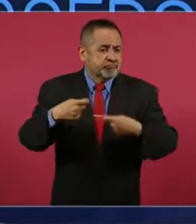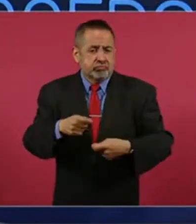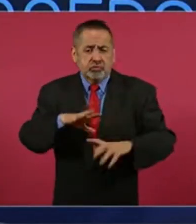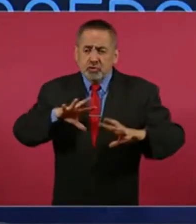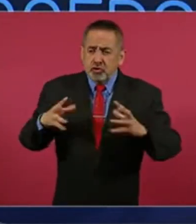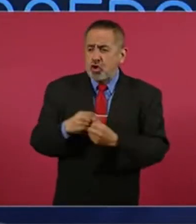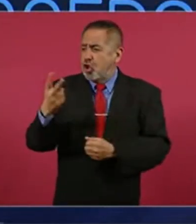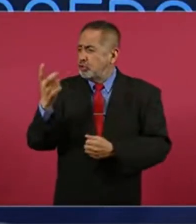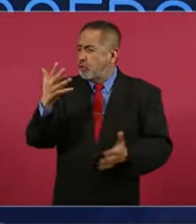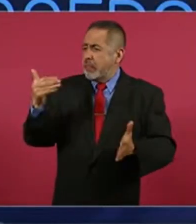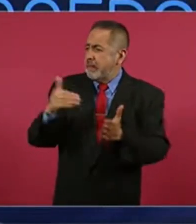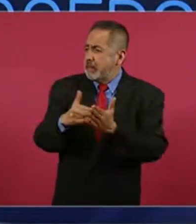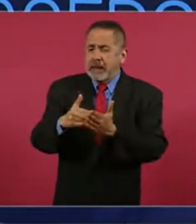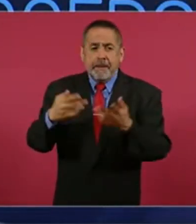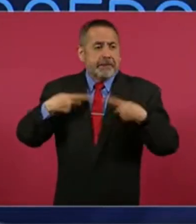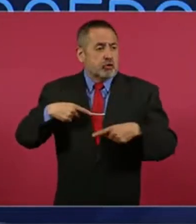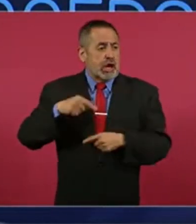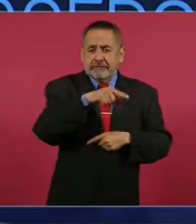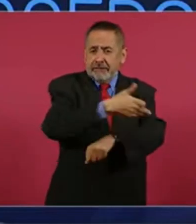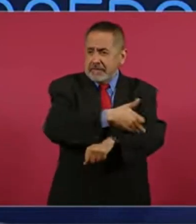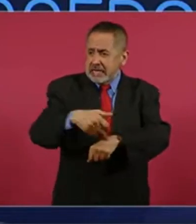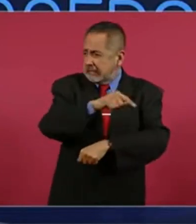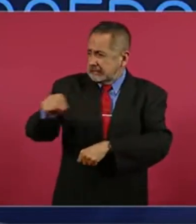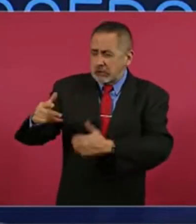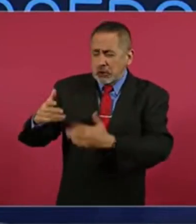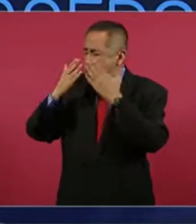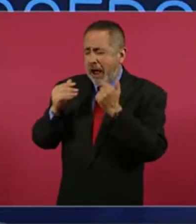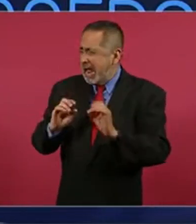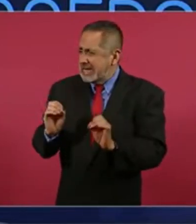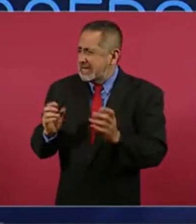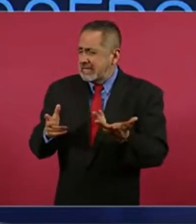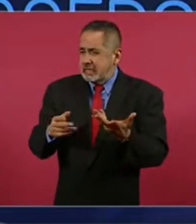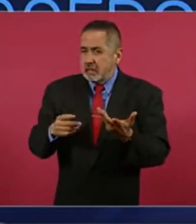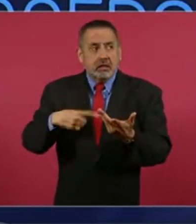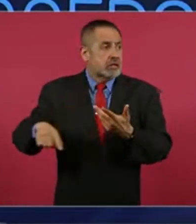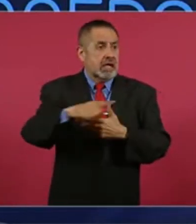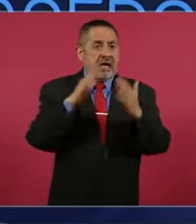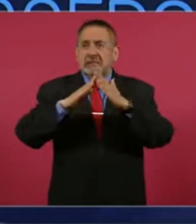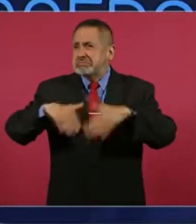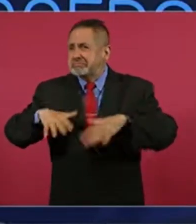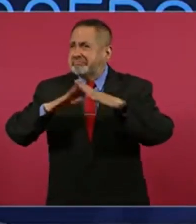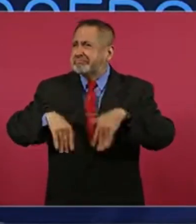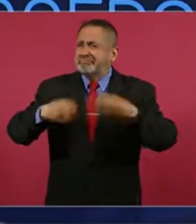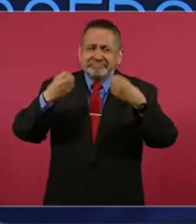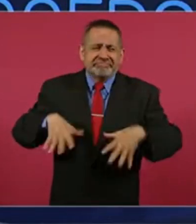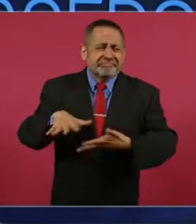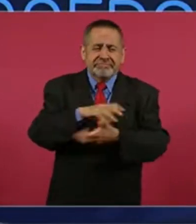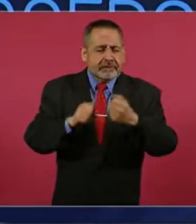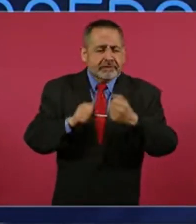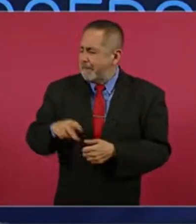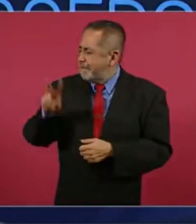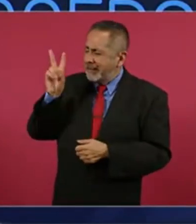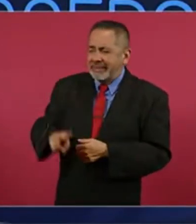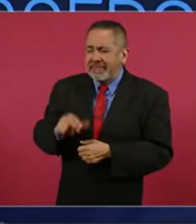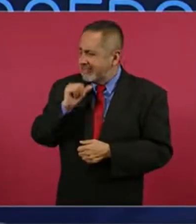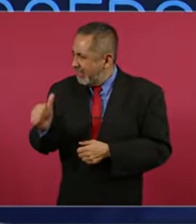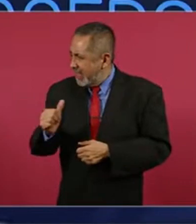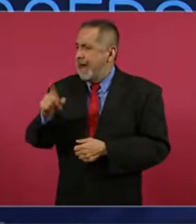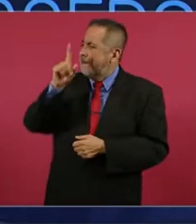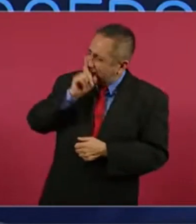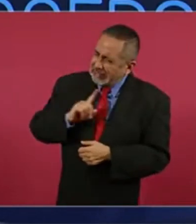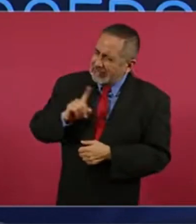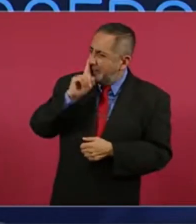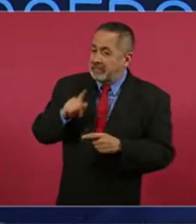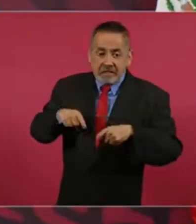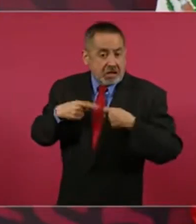los 250 mil familias, que son más, pero vamos, 250 mil familias que perdieron sus casas. No es verdad. Quien le dijo, presidente, le